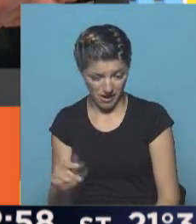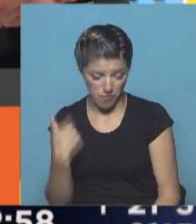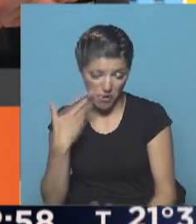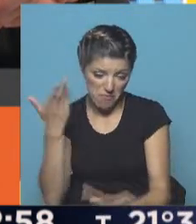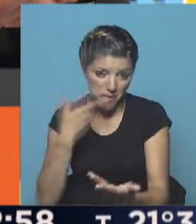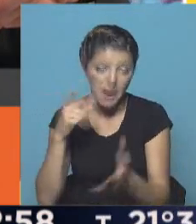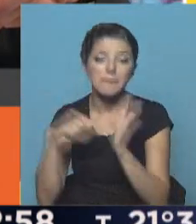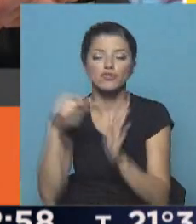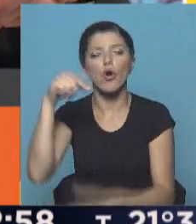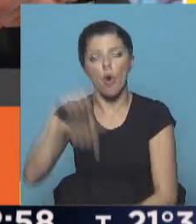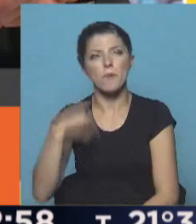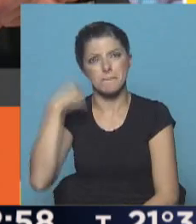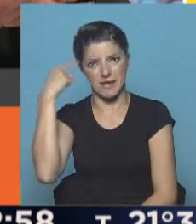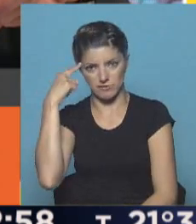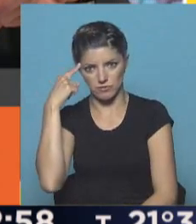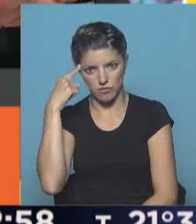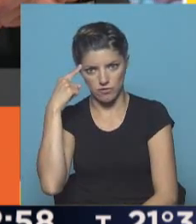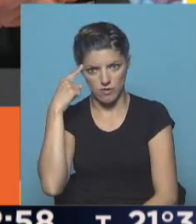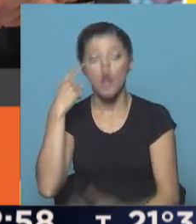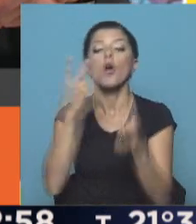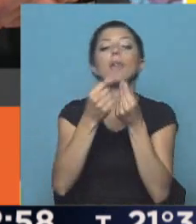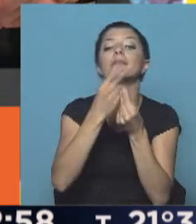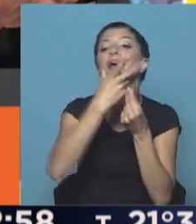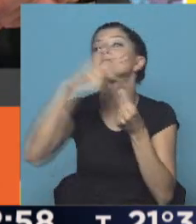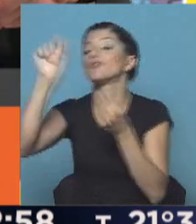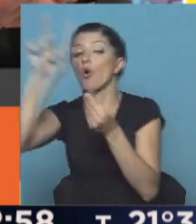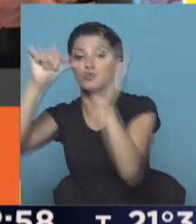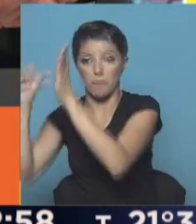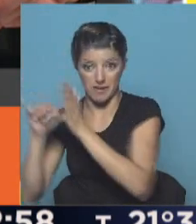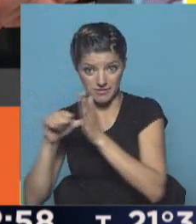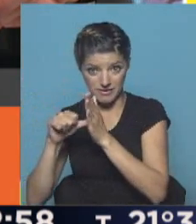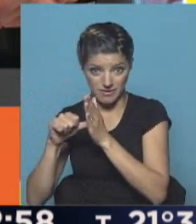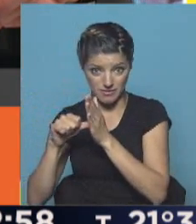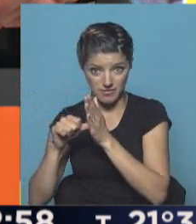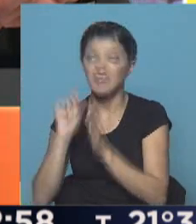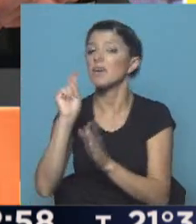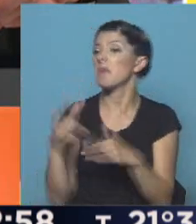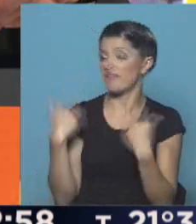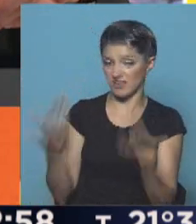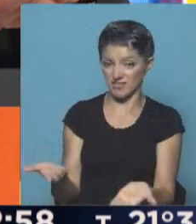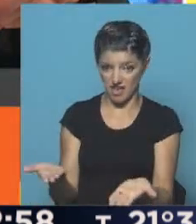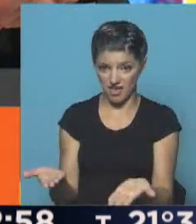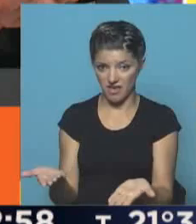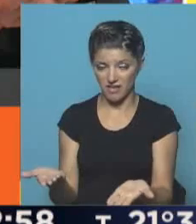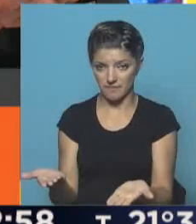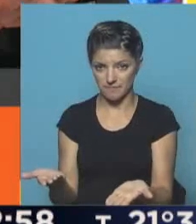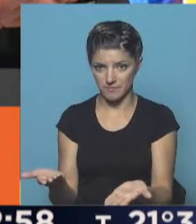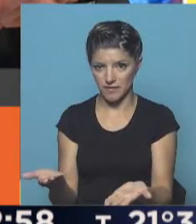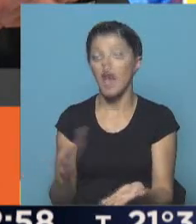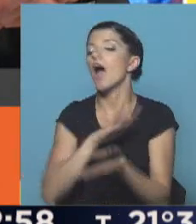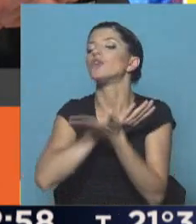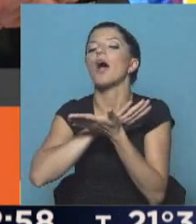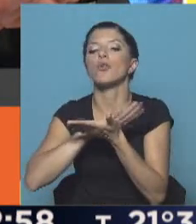ahora, con toda la fuga de capitales que hay en Venezuela en este momento, ¿quiénes son los beneficiarios? O sea que hay una nueva